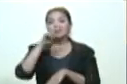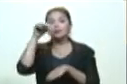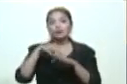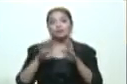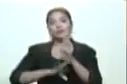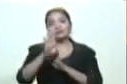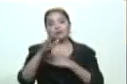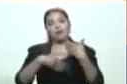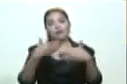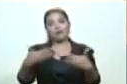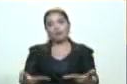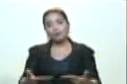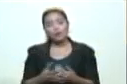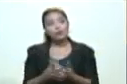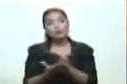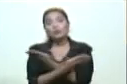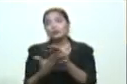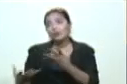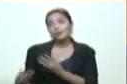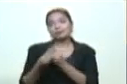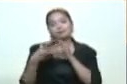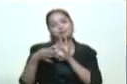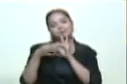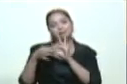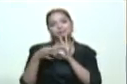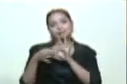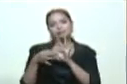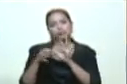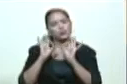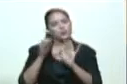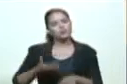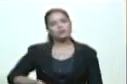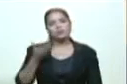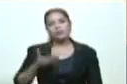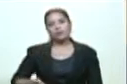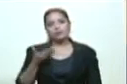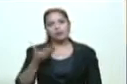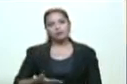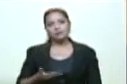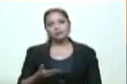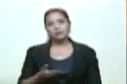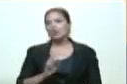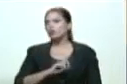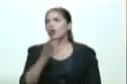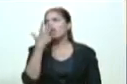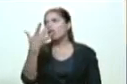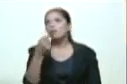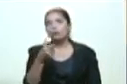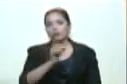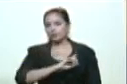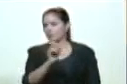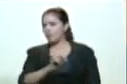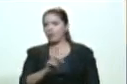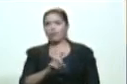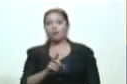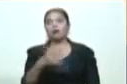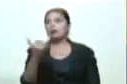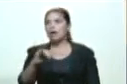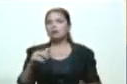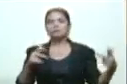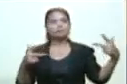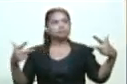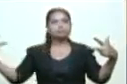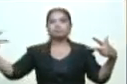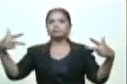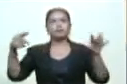Desarrollo, queremos de ustedes complementariedad, fundamentalmente. No es poca señal que estén cámaras de